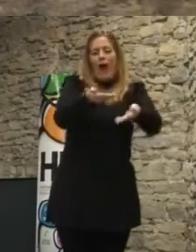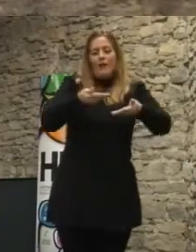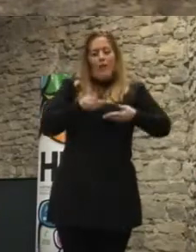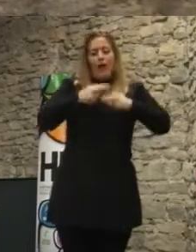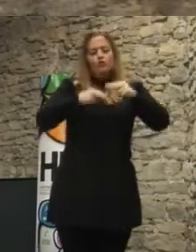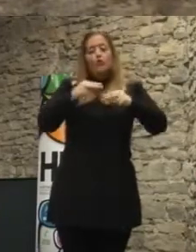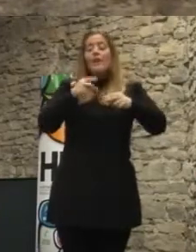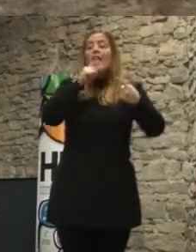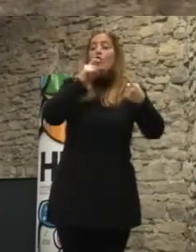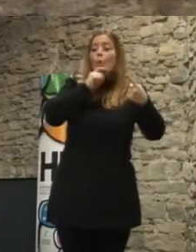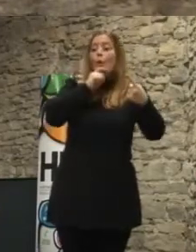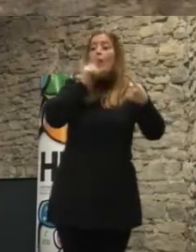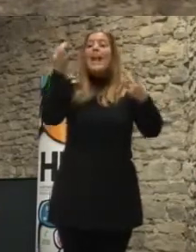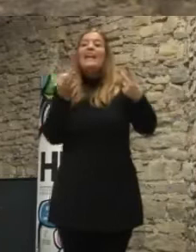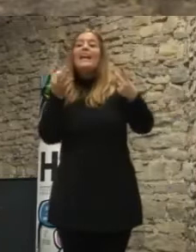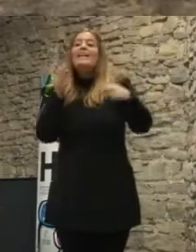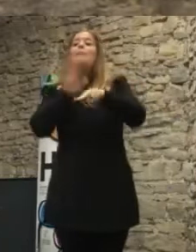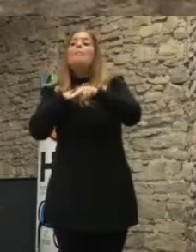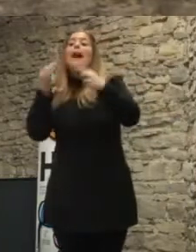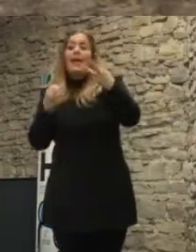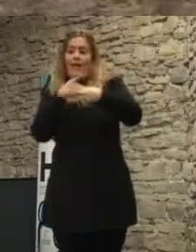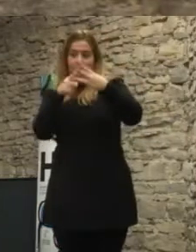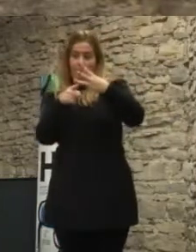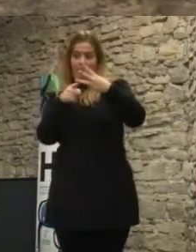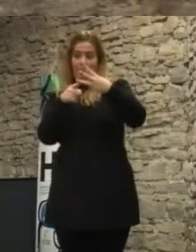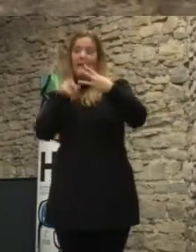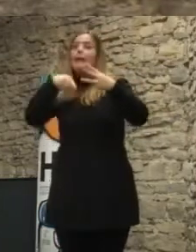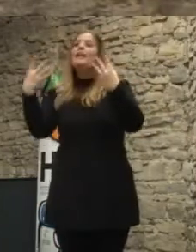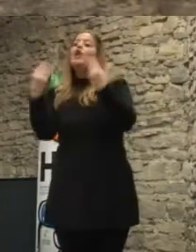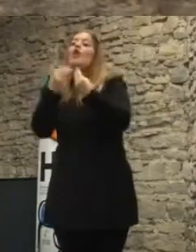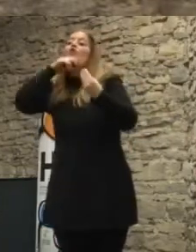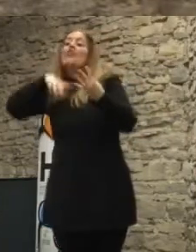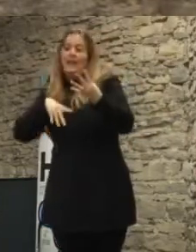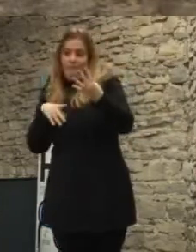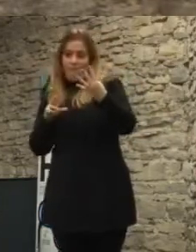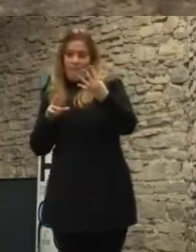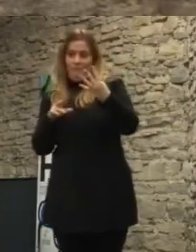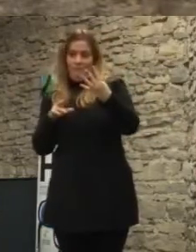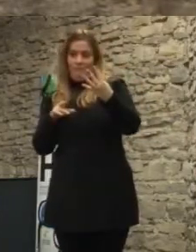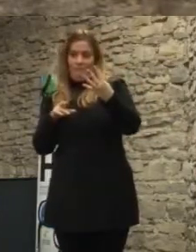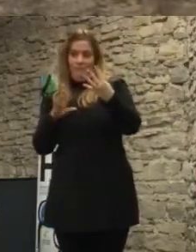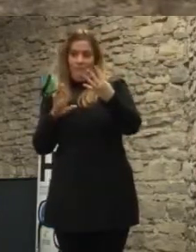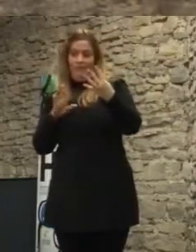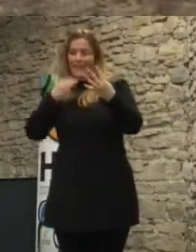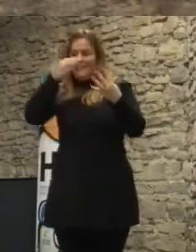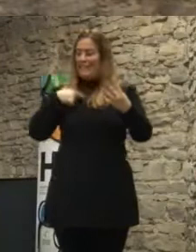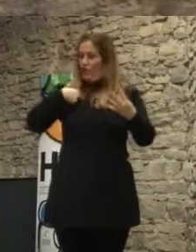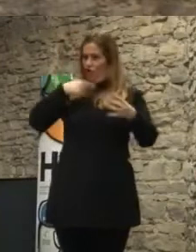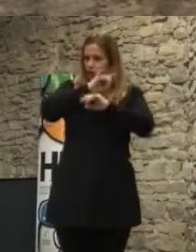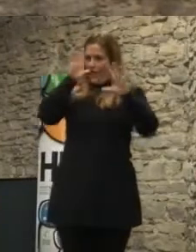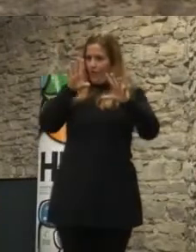el qué y el para qué. Me va a ayudar a construir el con quién, el saber el qué y el para qué. Si tengo claro el qué y el para